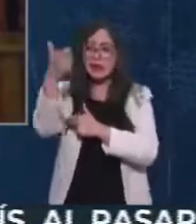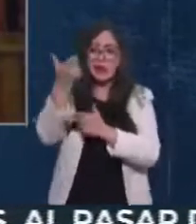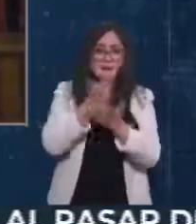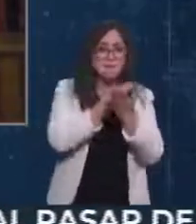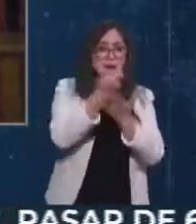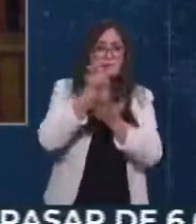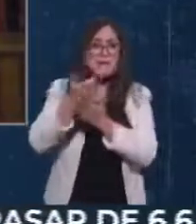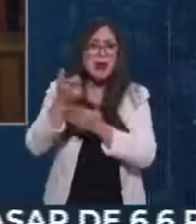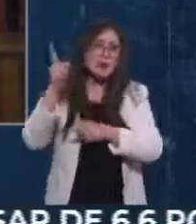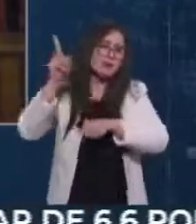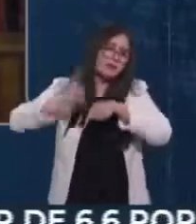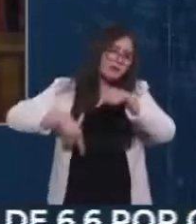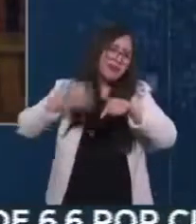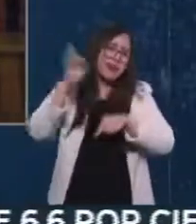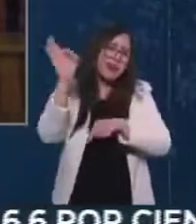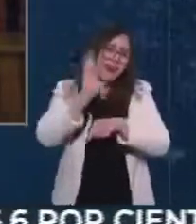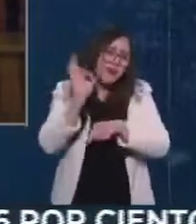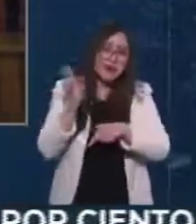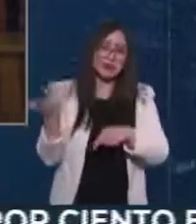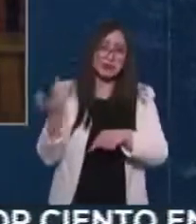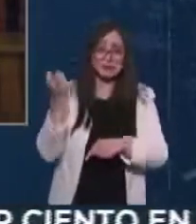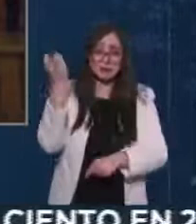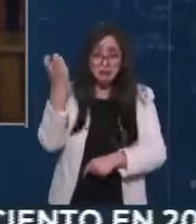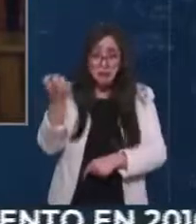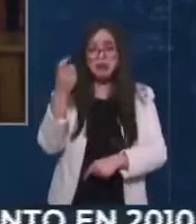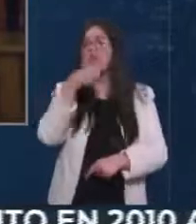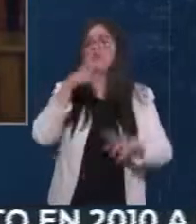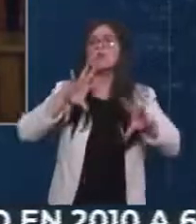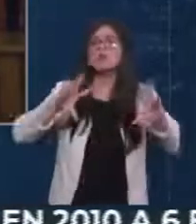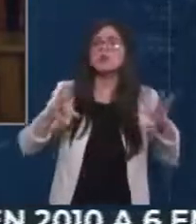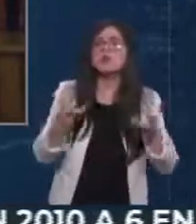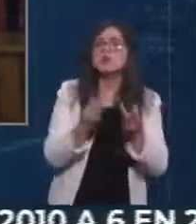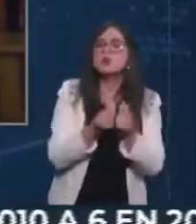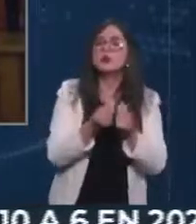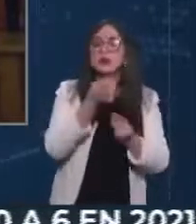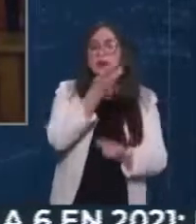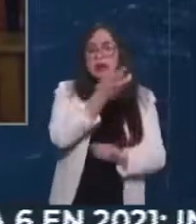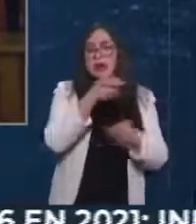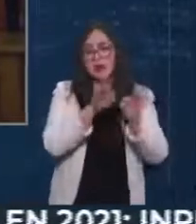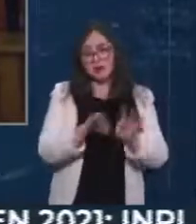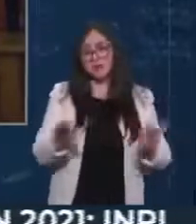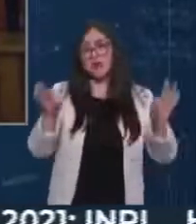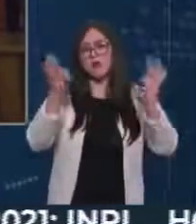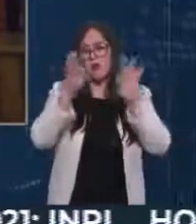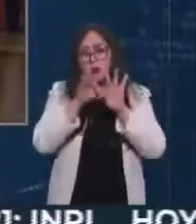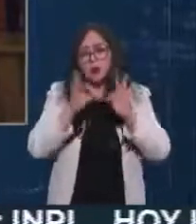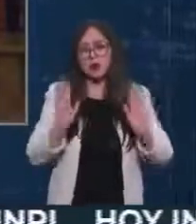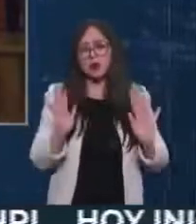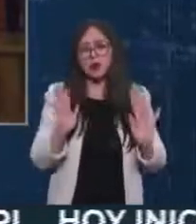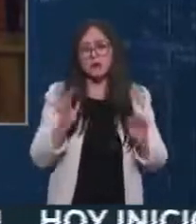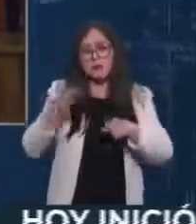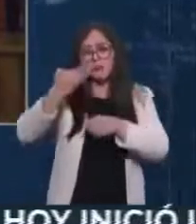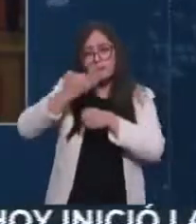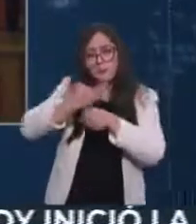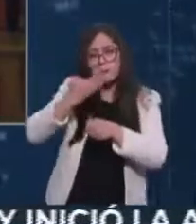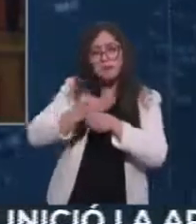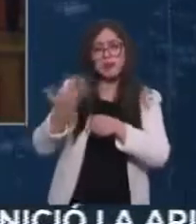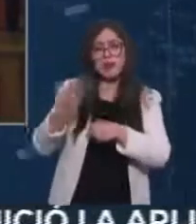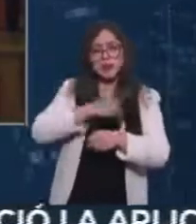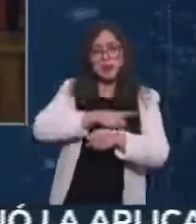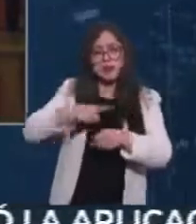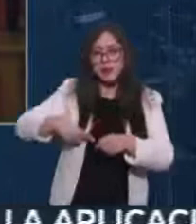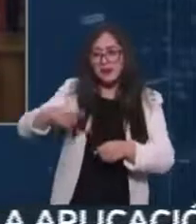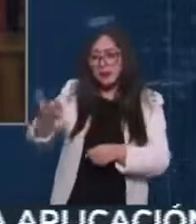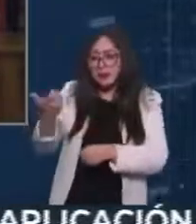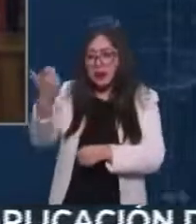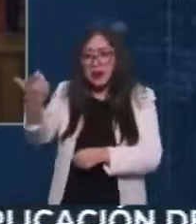emisiones. Eso es una parte que se hizo de la operación y es un monto, pues, significativo, y aquí habría que descontarlo, ¿no? No